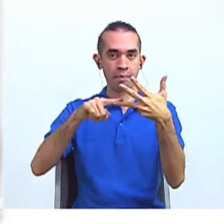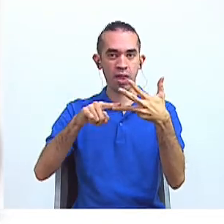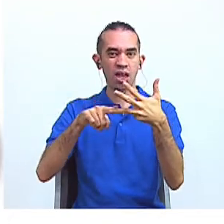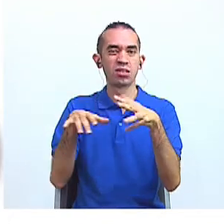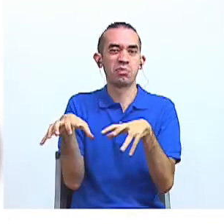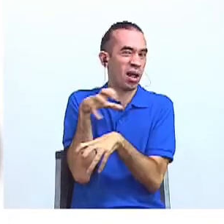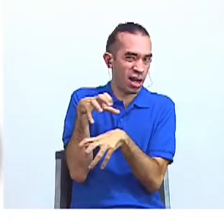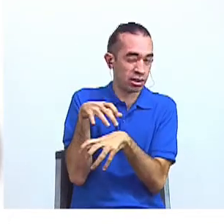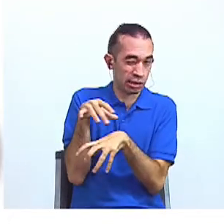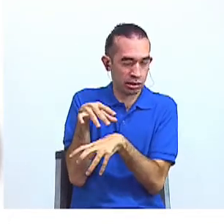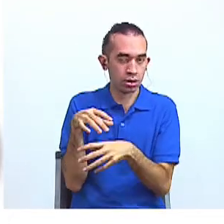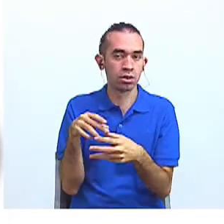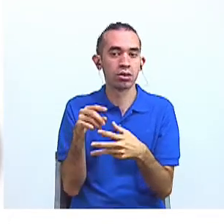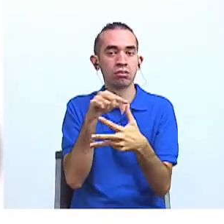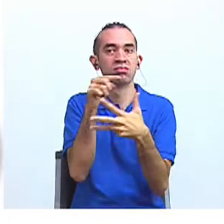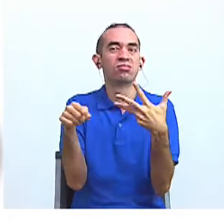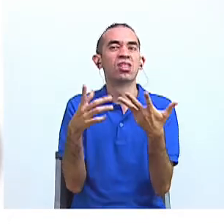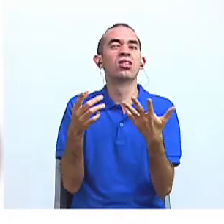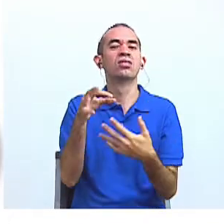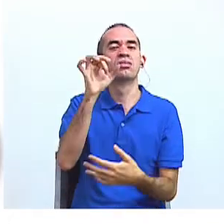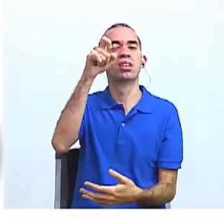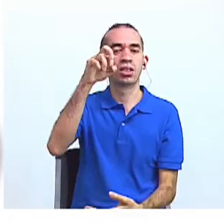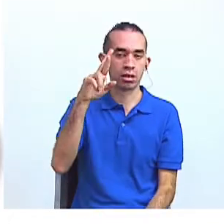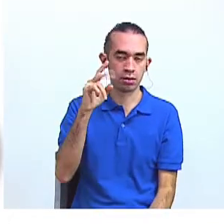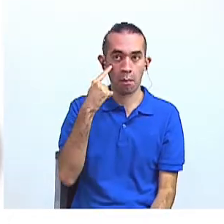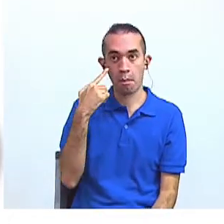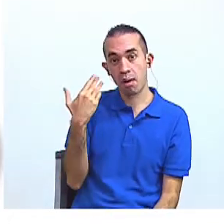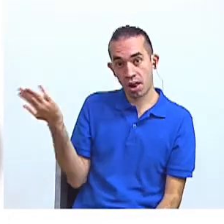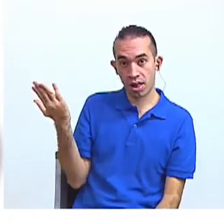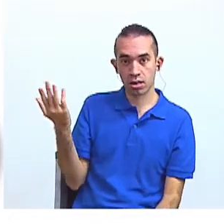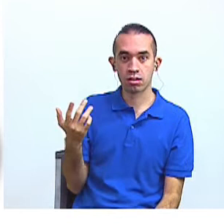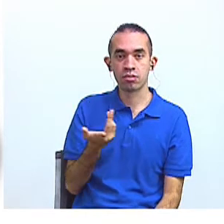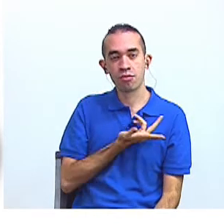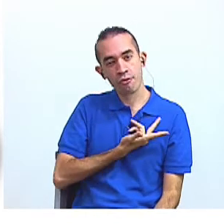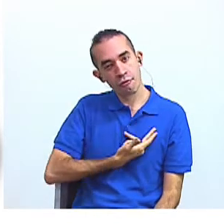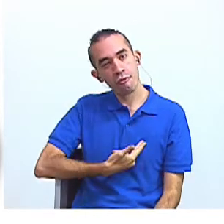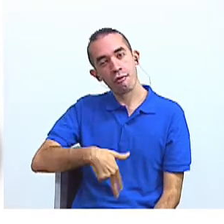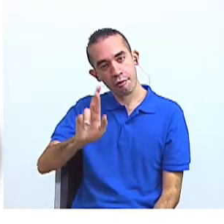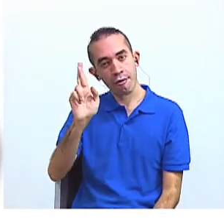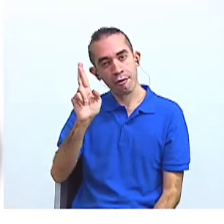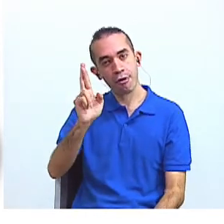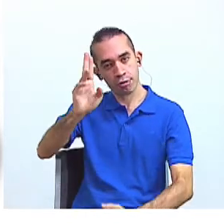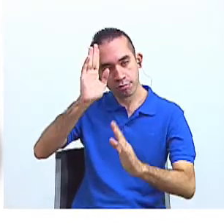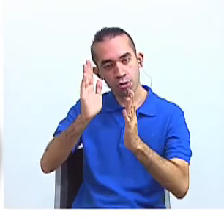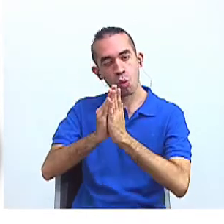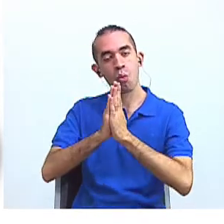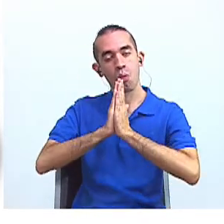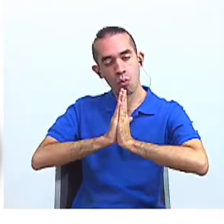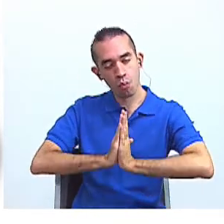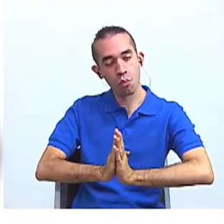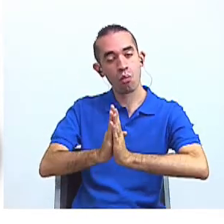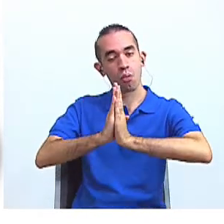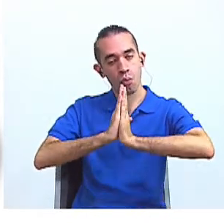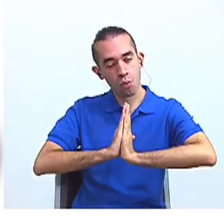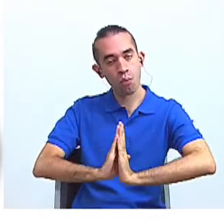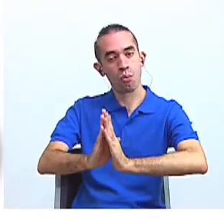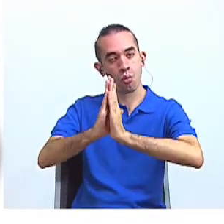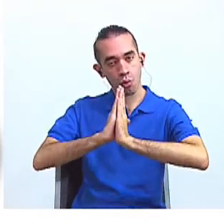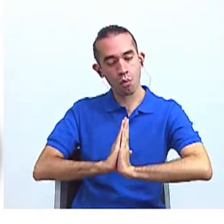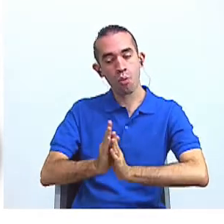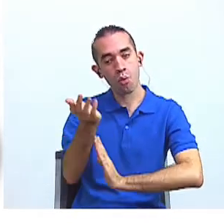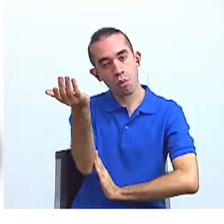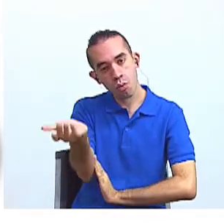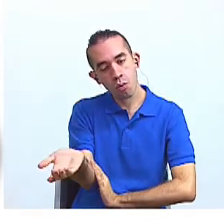agitante. El fakir es un religioso dedicado a la oración, vive de la